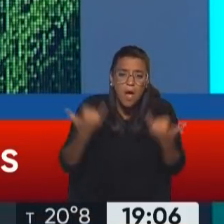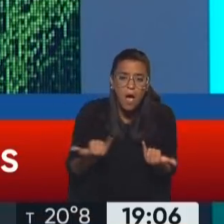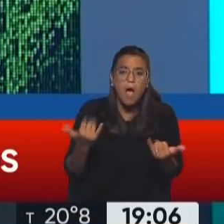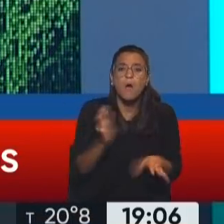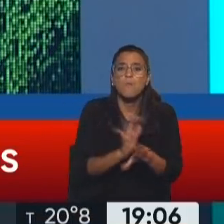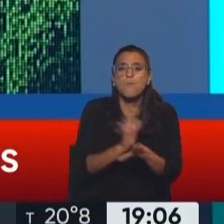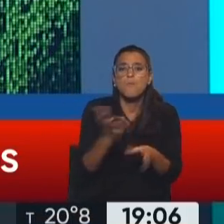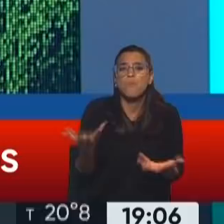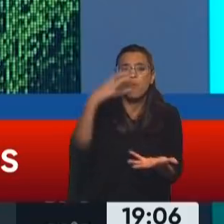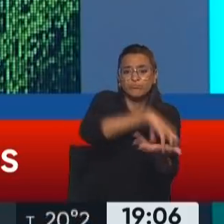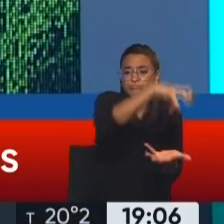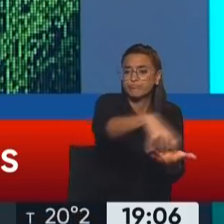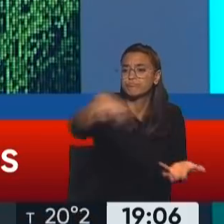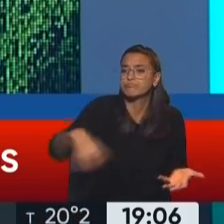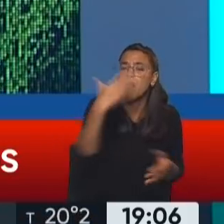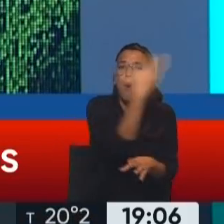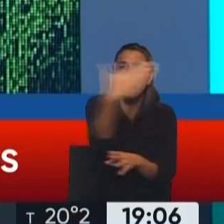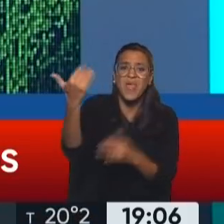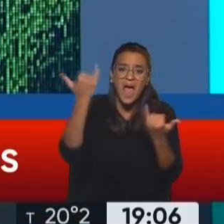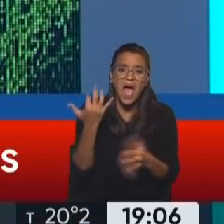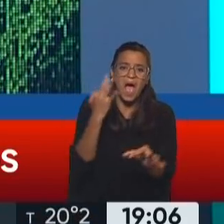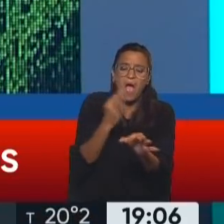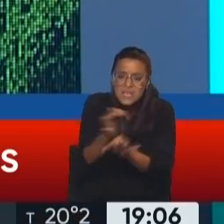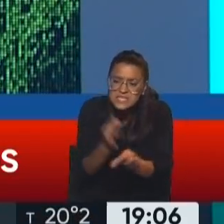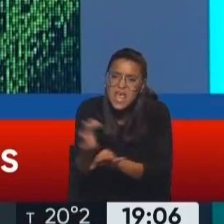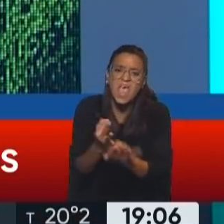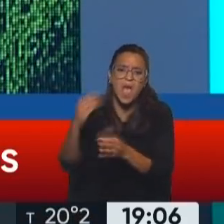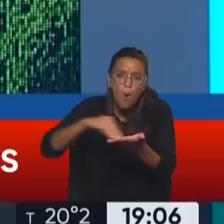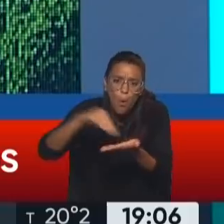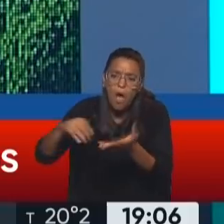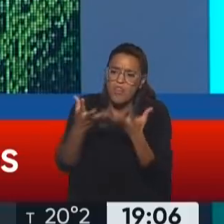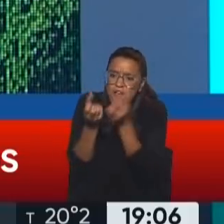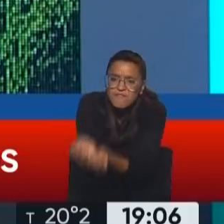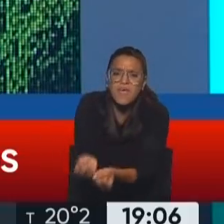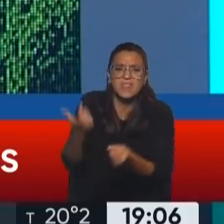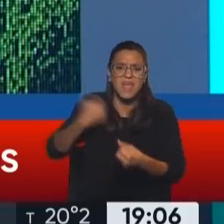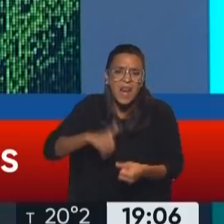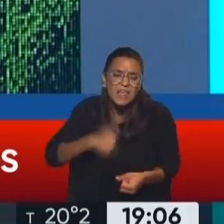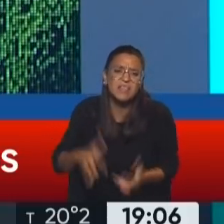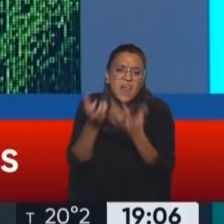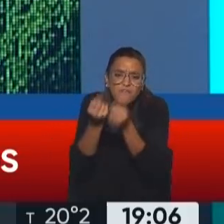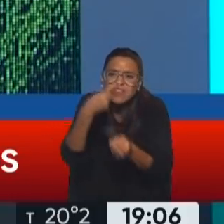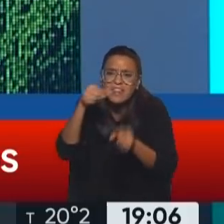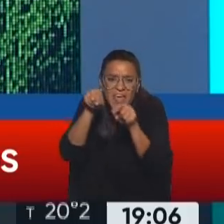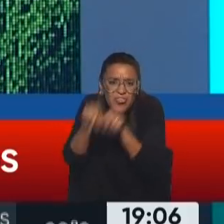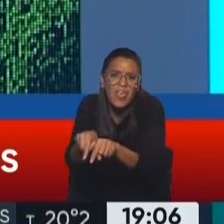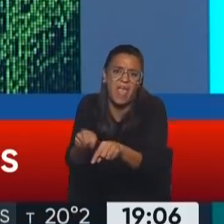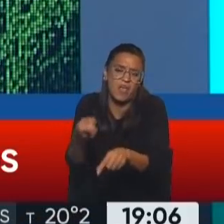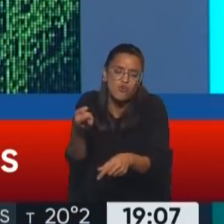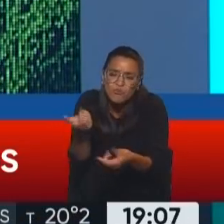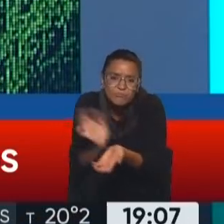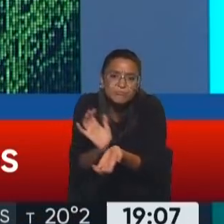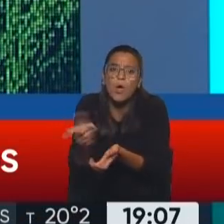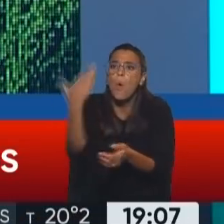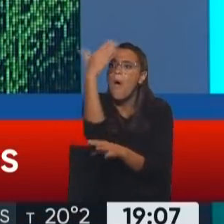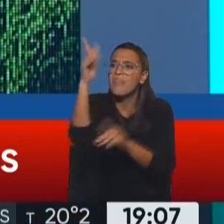banderas en vascos extranjeros, y la escuela que forma a cientos de abogados que van a tener en sus manos la defensa del interés público, la defensa del interés de la nación, no tenía ni una